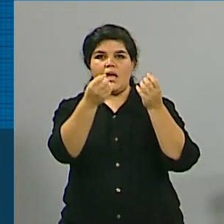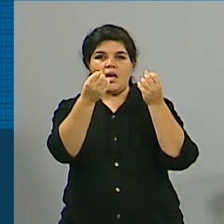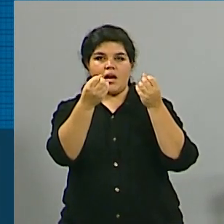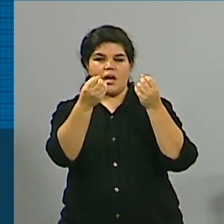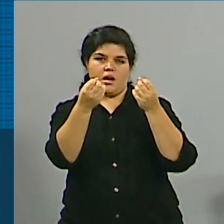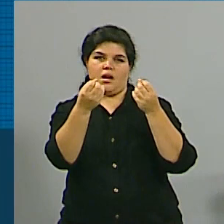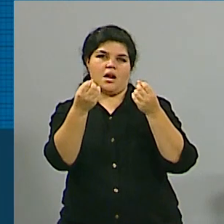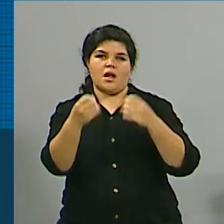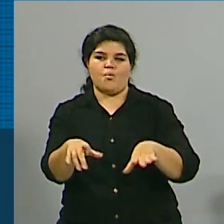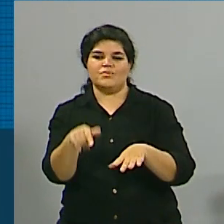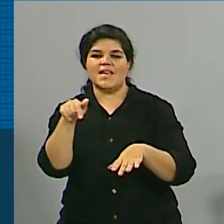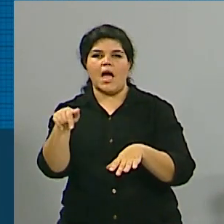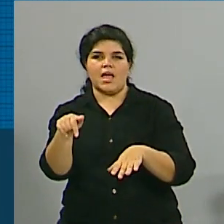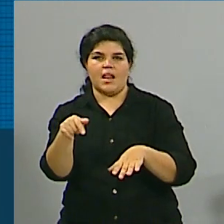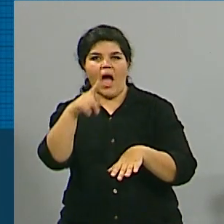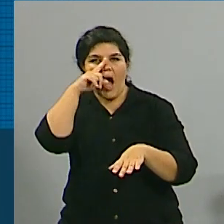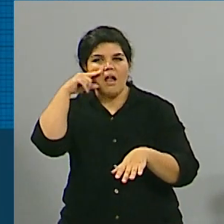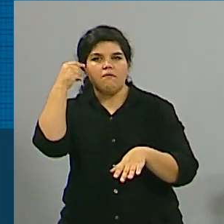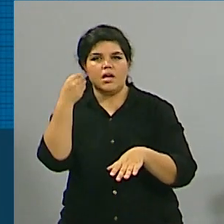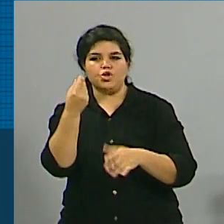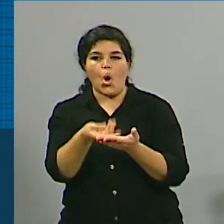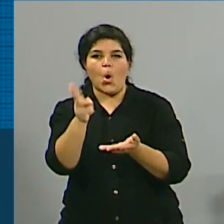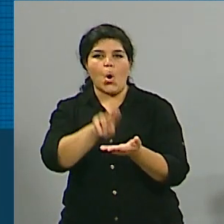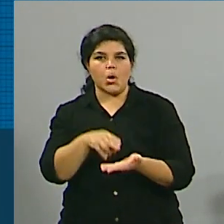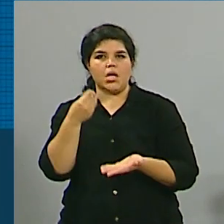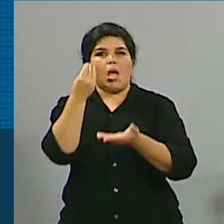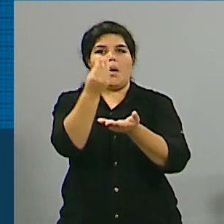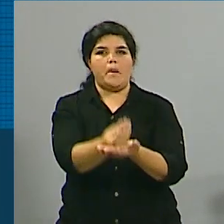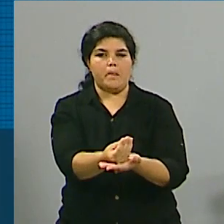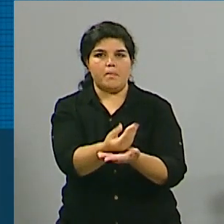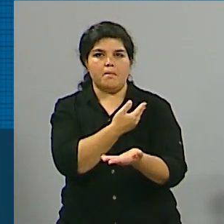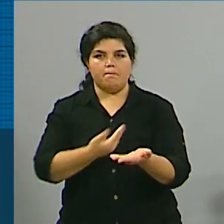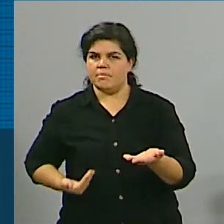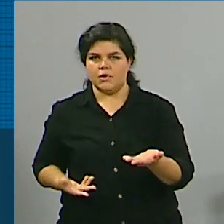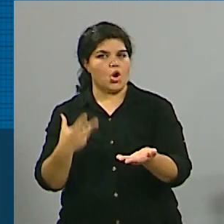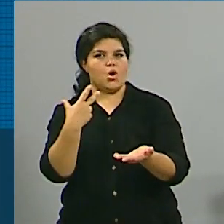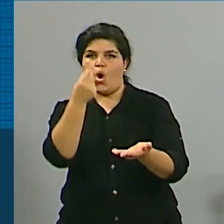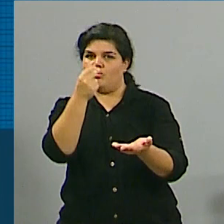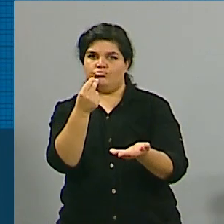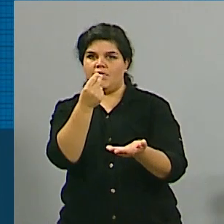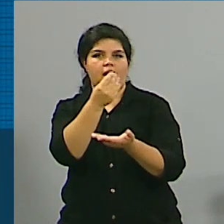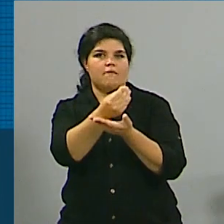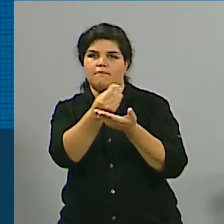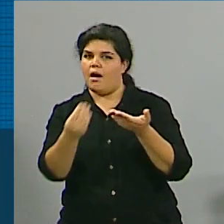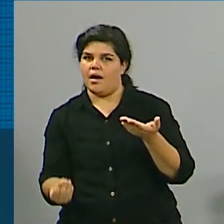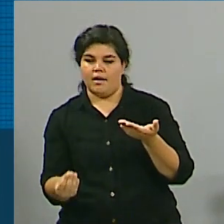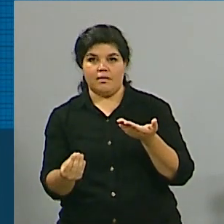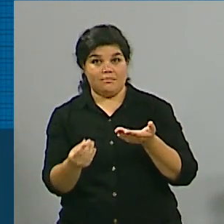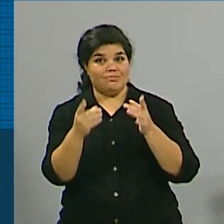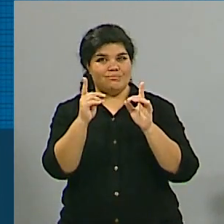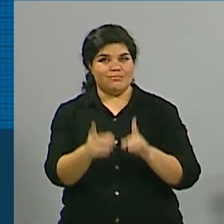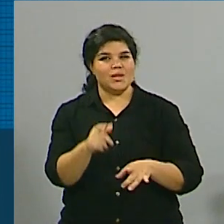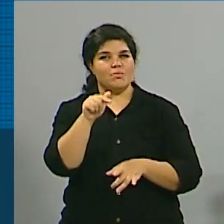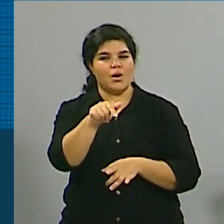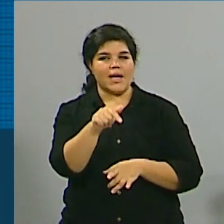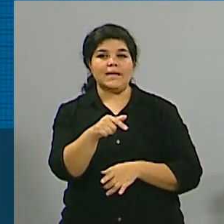como candidato, ¿no? Esta posibilidad de que en algún momento se hablaba de una posible reelección del presidente, de